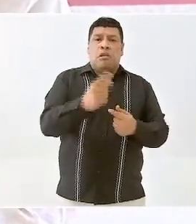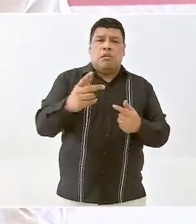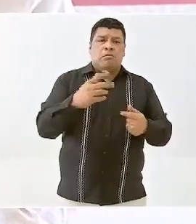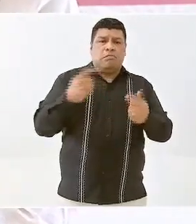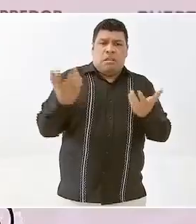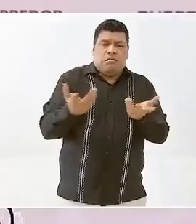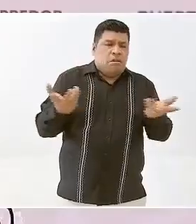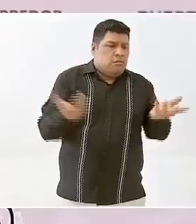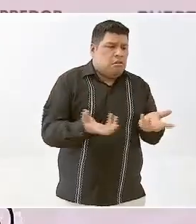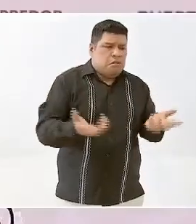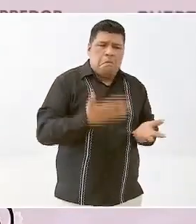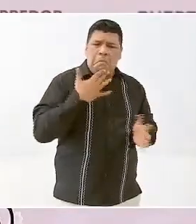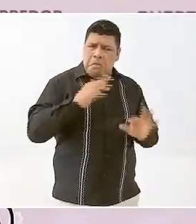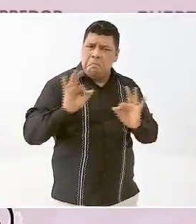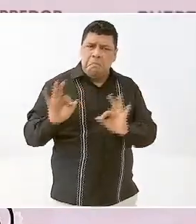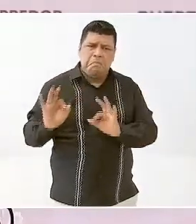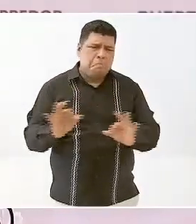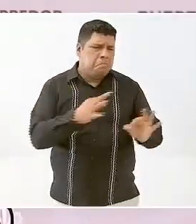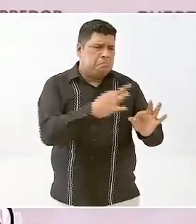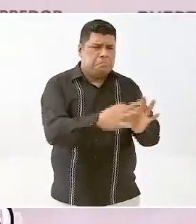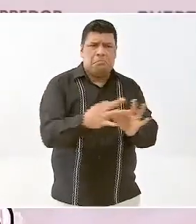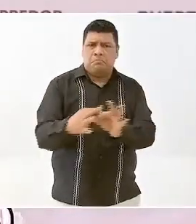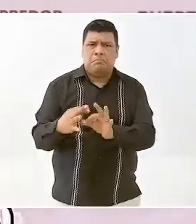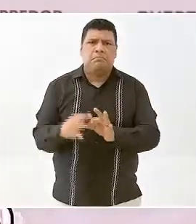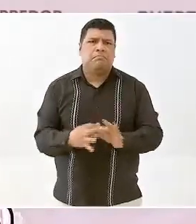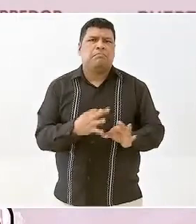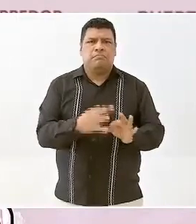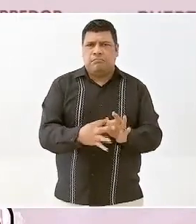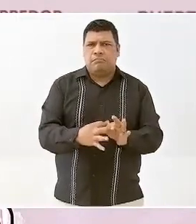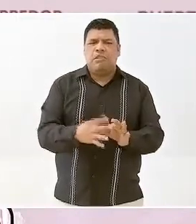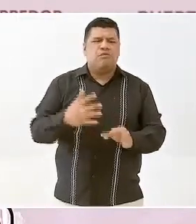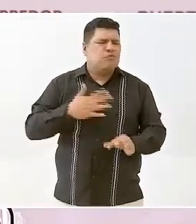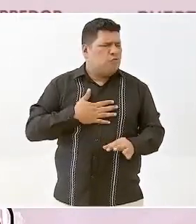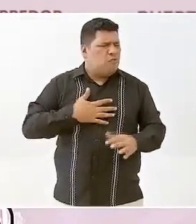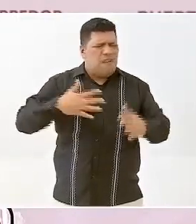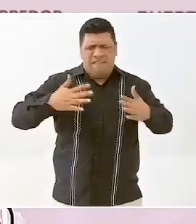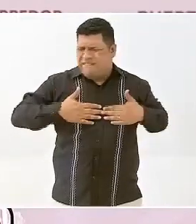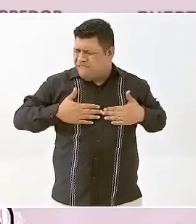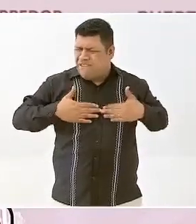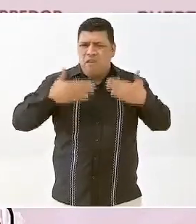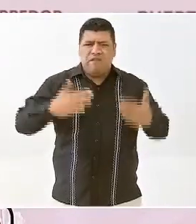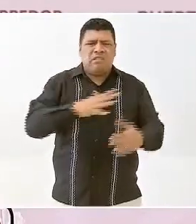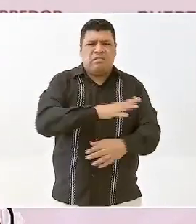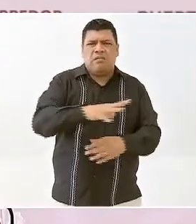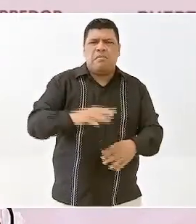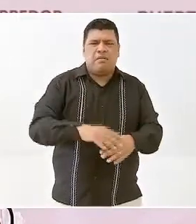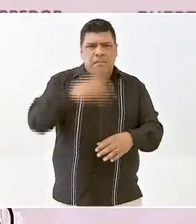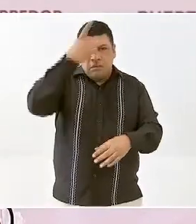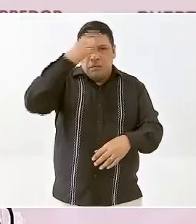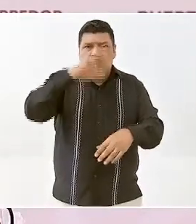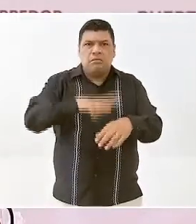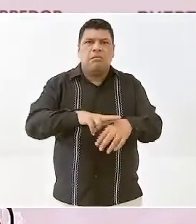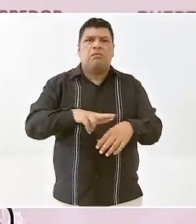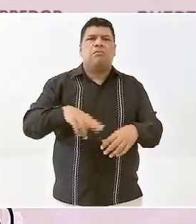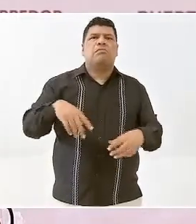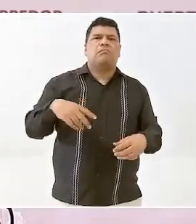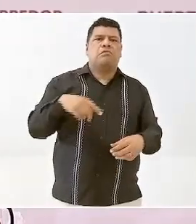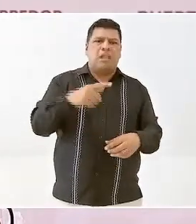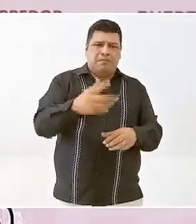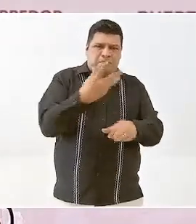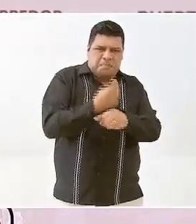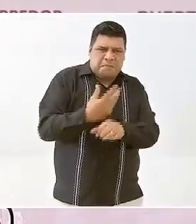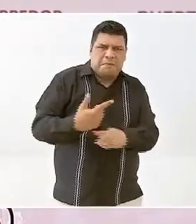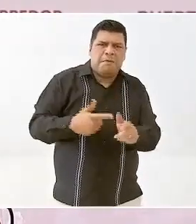a cabo. Le tengo toda la confianza al director general de este